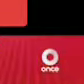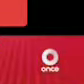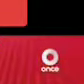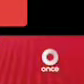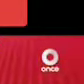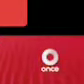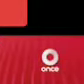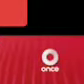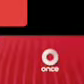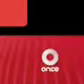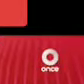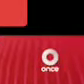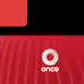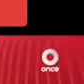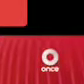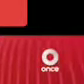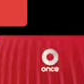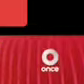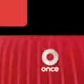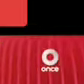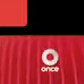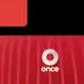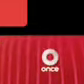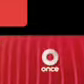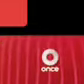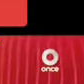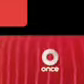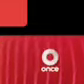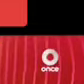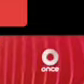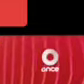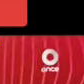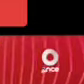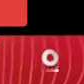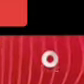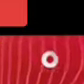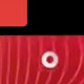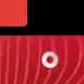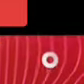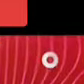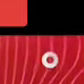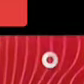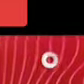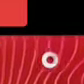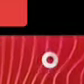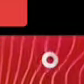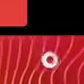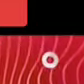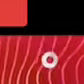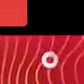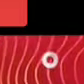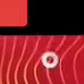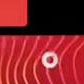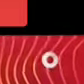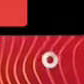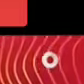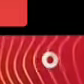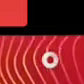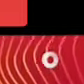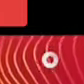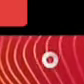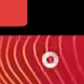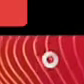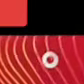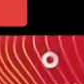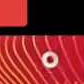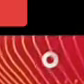económico en la región. Sin embargo, solo instalaron, aseguran, pobreza y desigualdad. Una historia de engaños tejida por grandes empresas extranjeras,